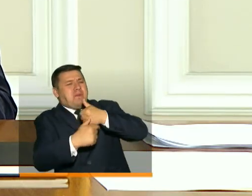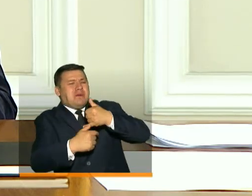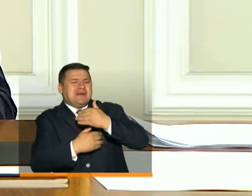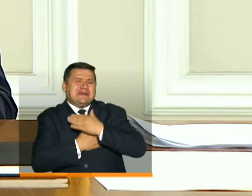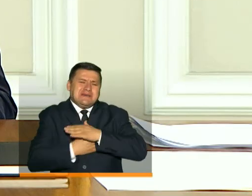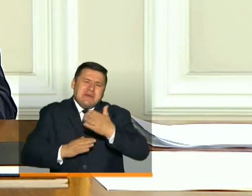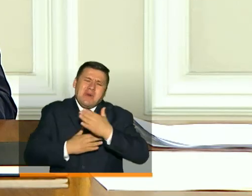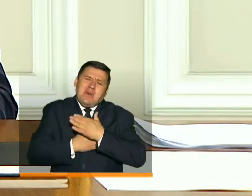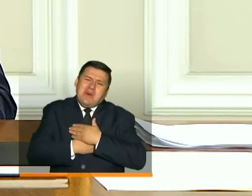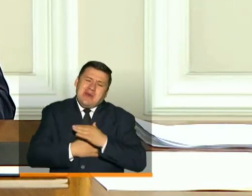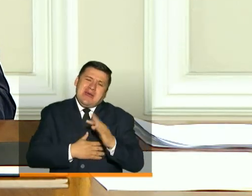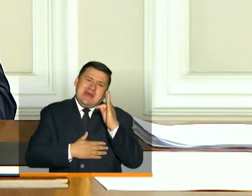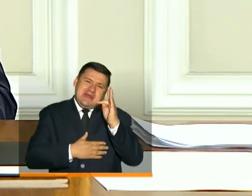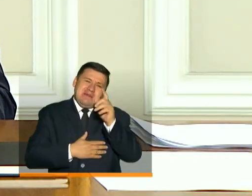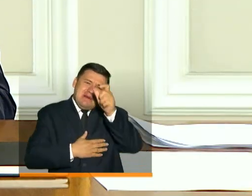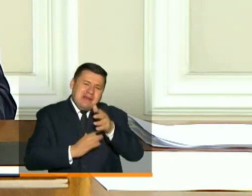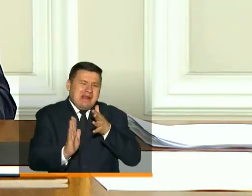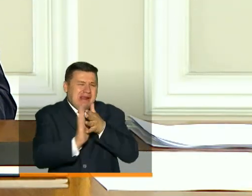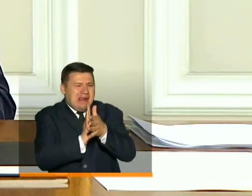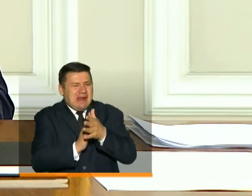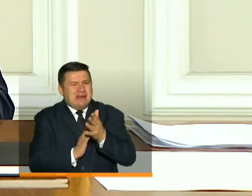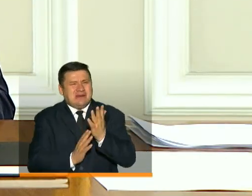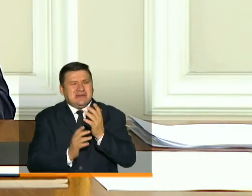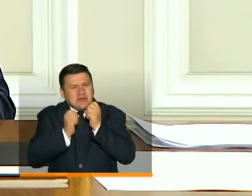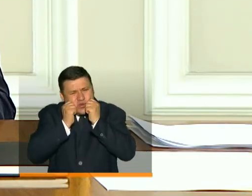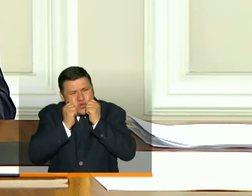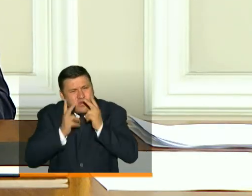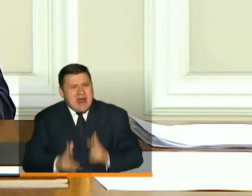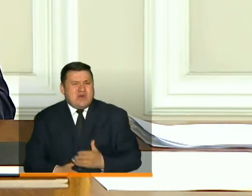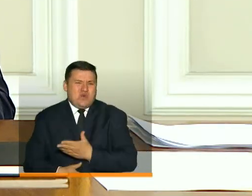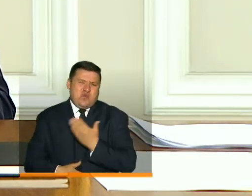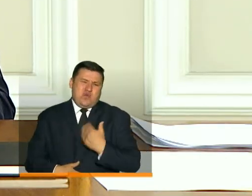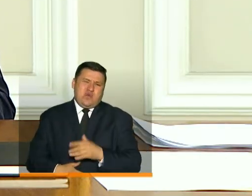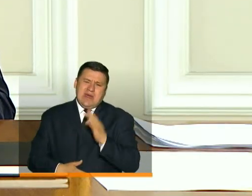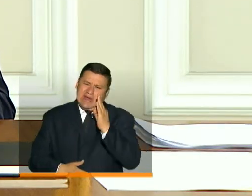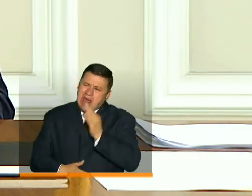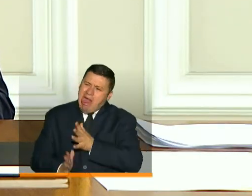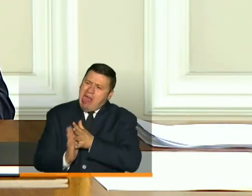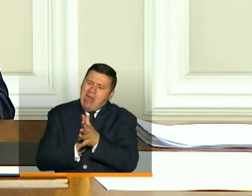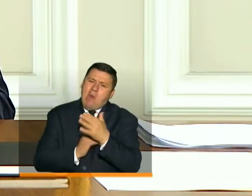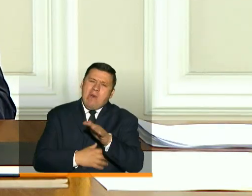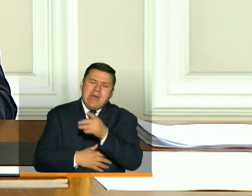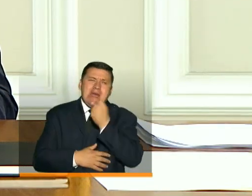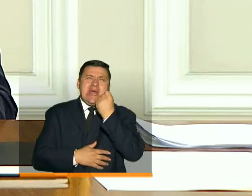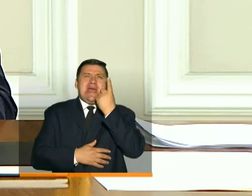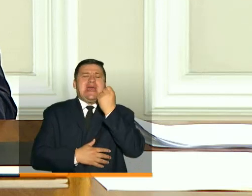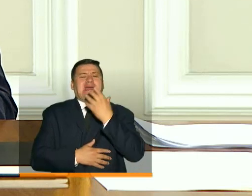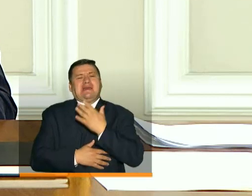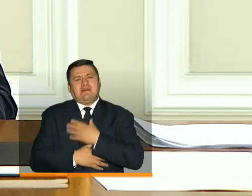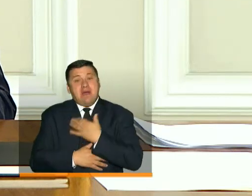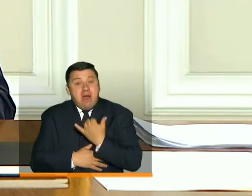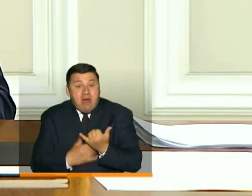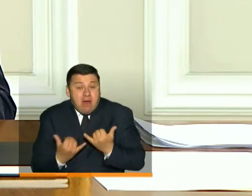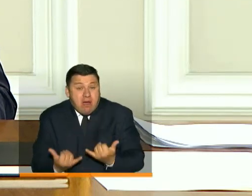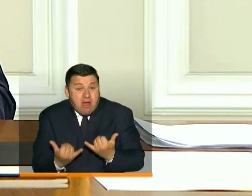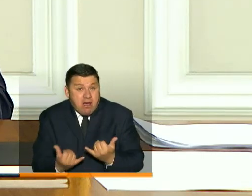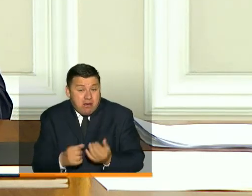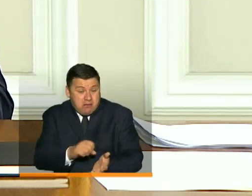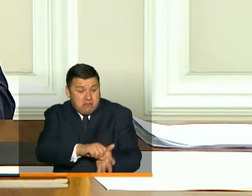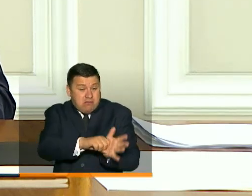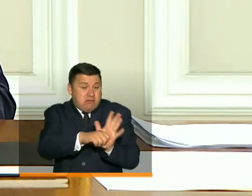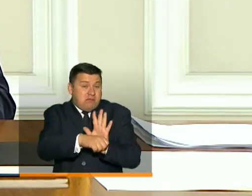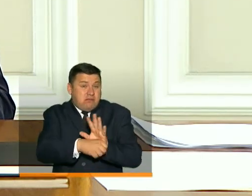queridos y agradecer este testimonio humano, testimonio que nos sirve a todos para entender que en estos momentos de